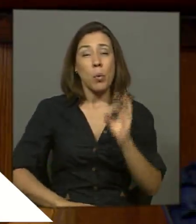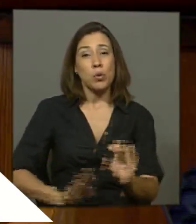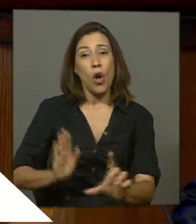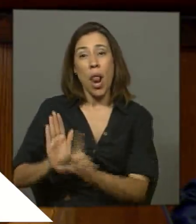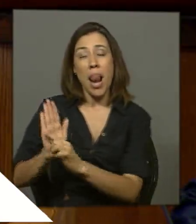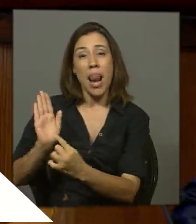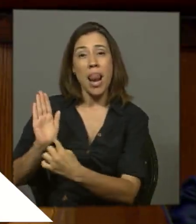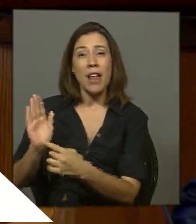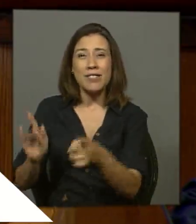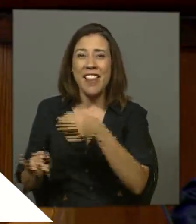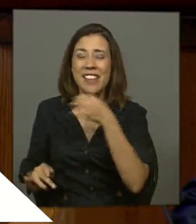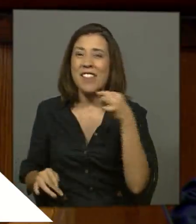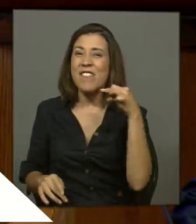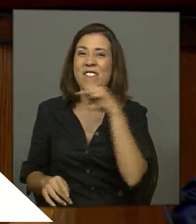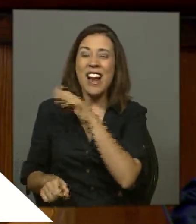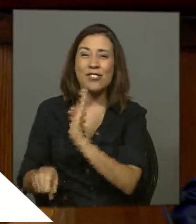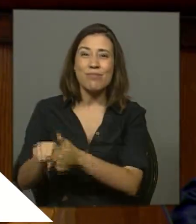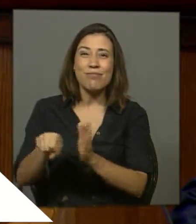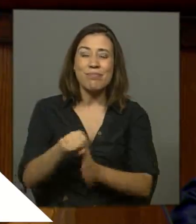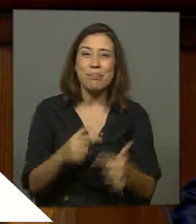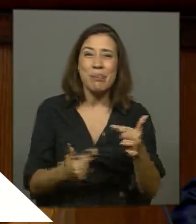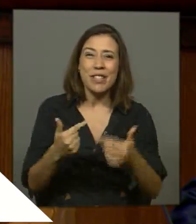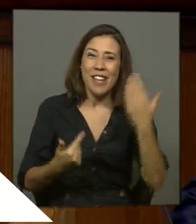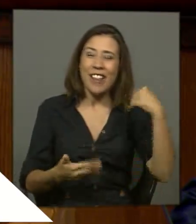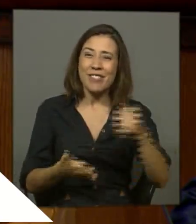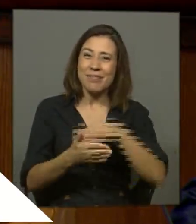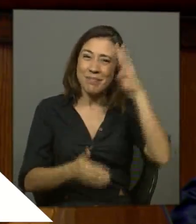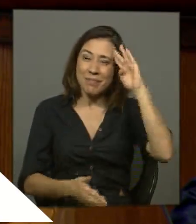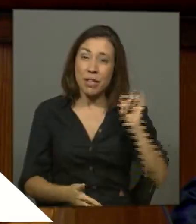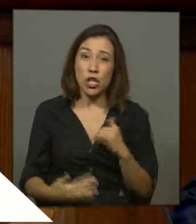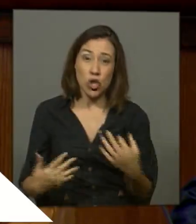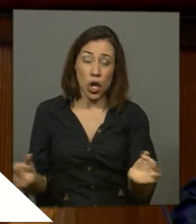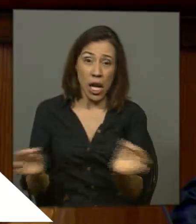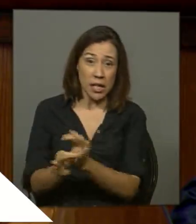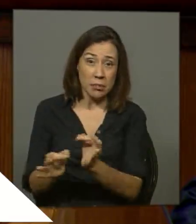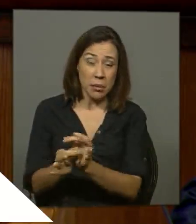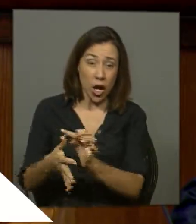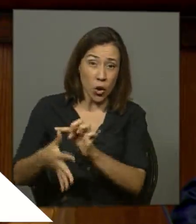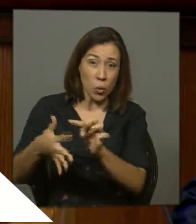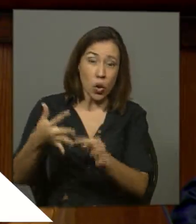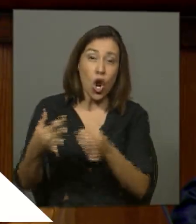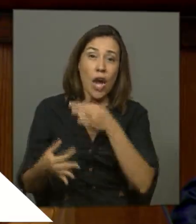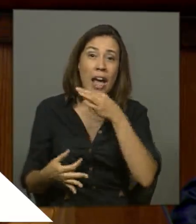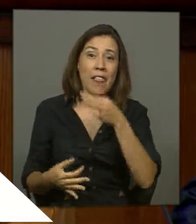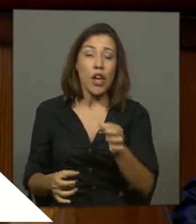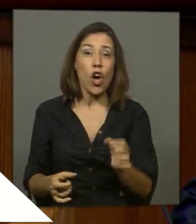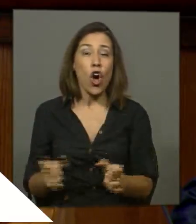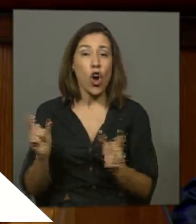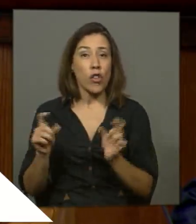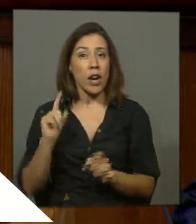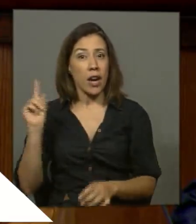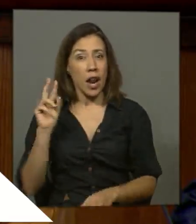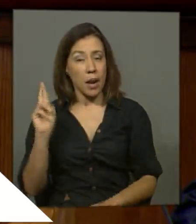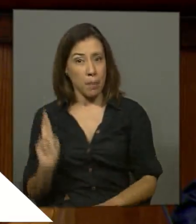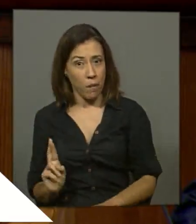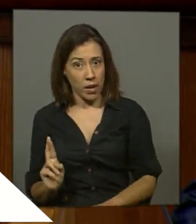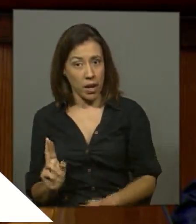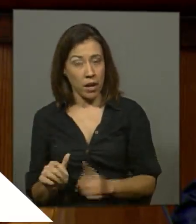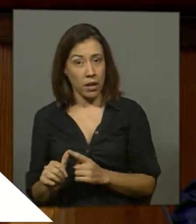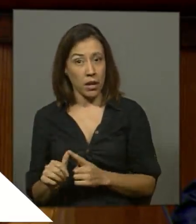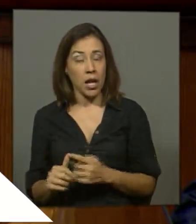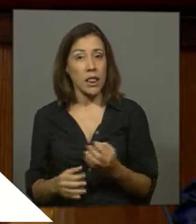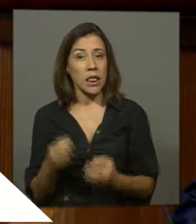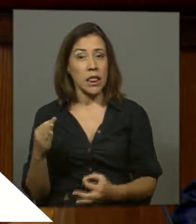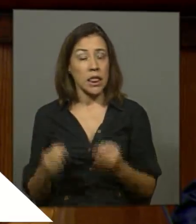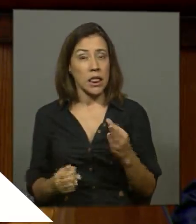usted habla de falsos exonerados yo le he dado la secuencia de lo que ha determinado la contraloría general de la república y los